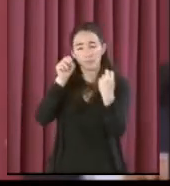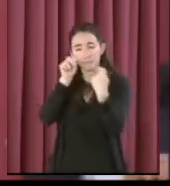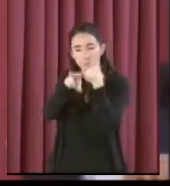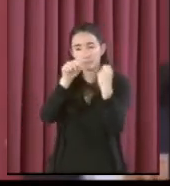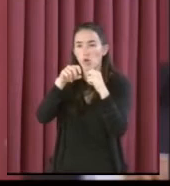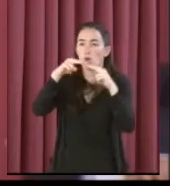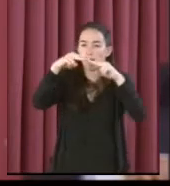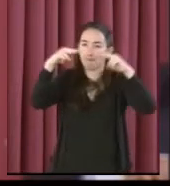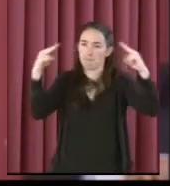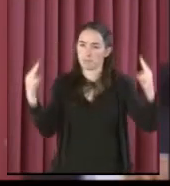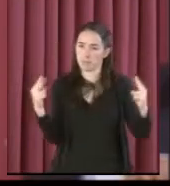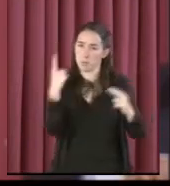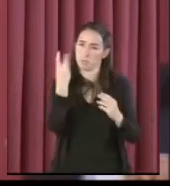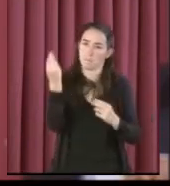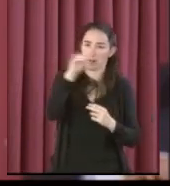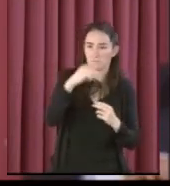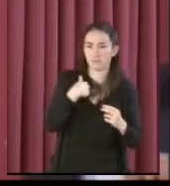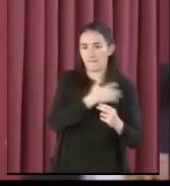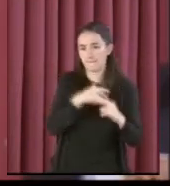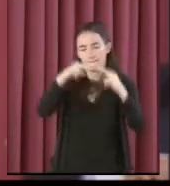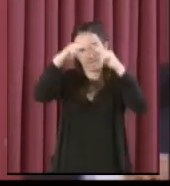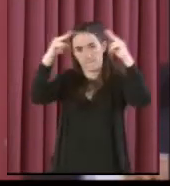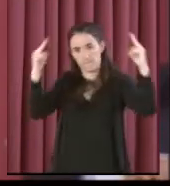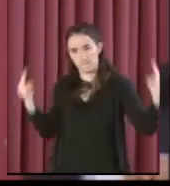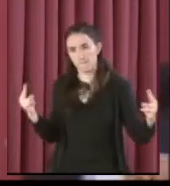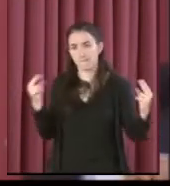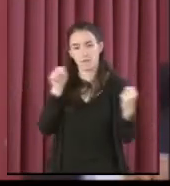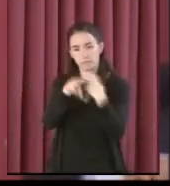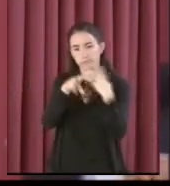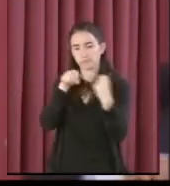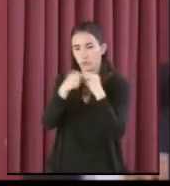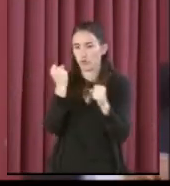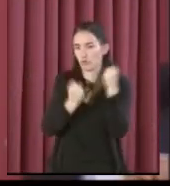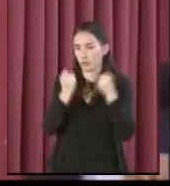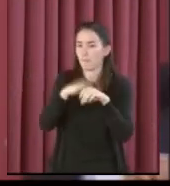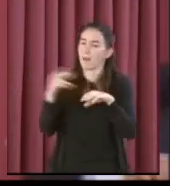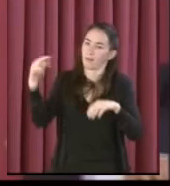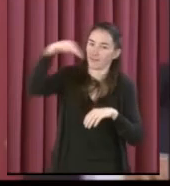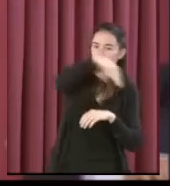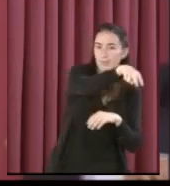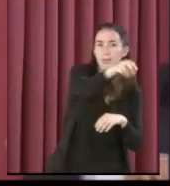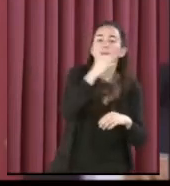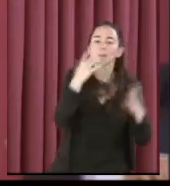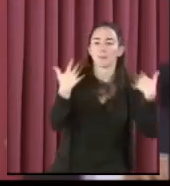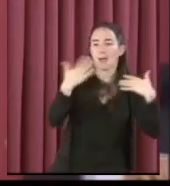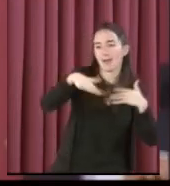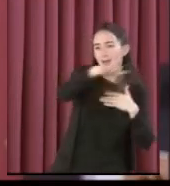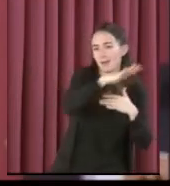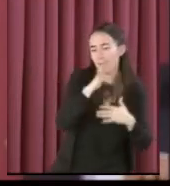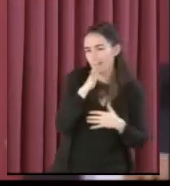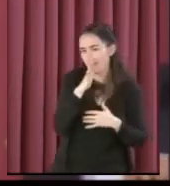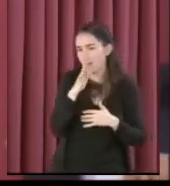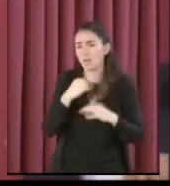de obras que habrá que planificar por fases y consensuar entre todos, avanzándoles ya que los proyectos están